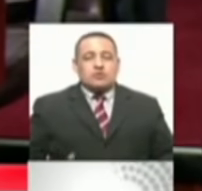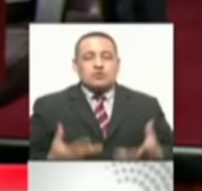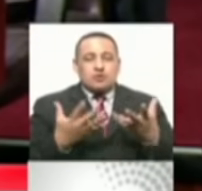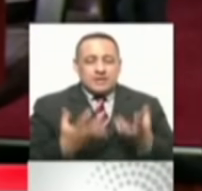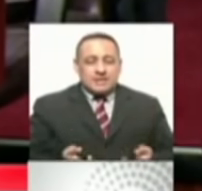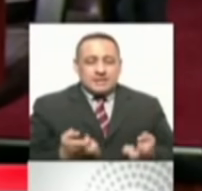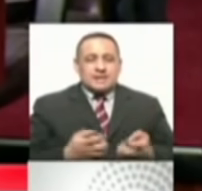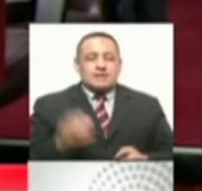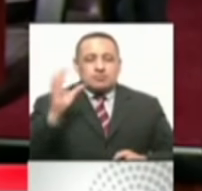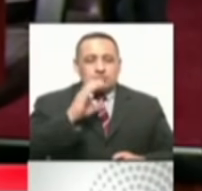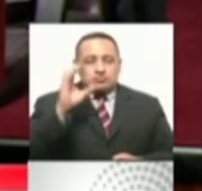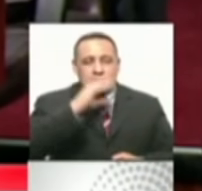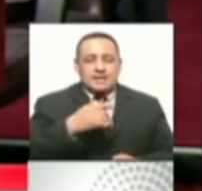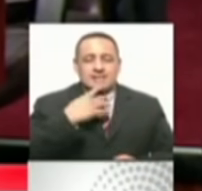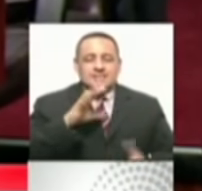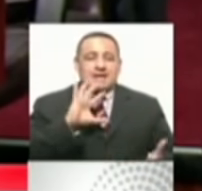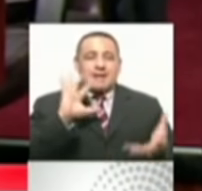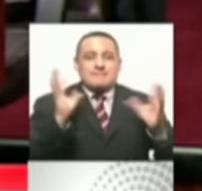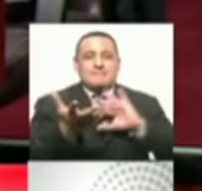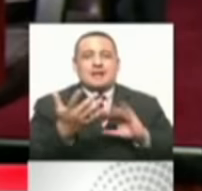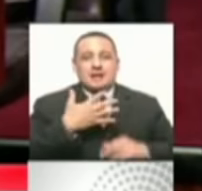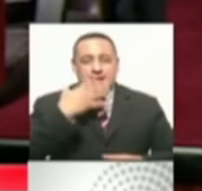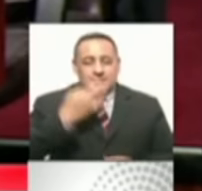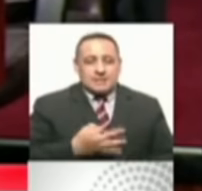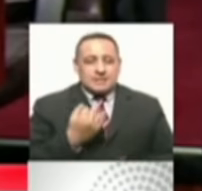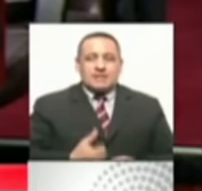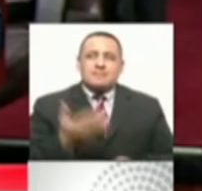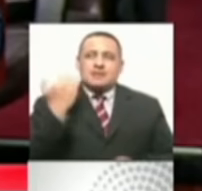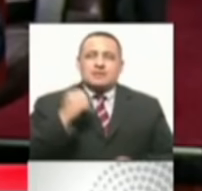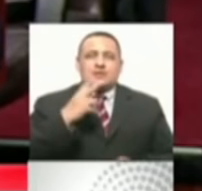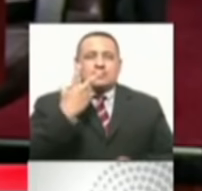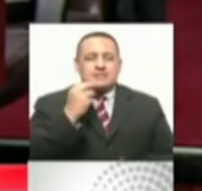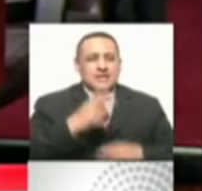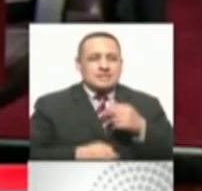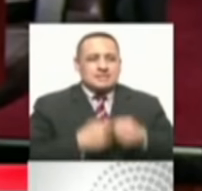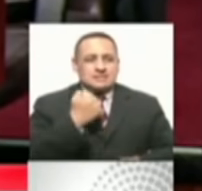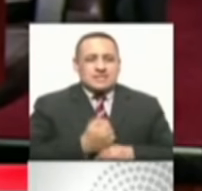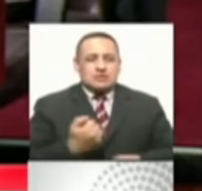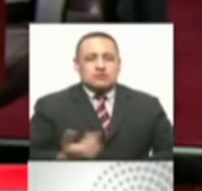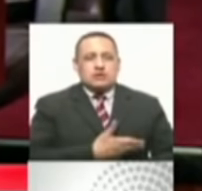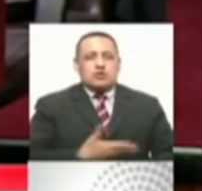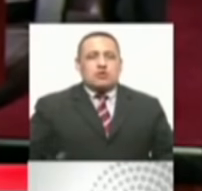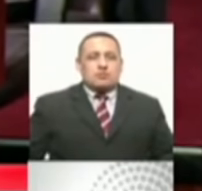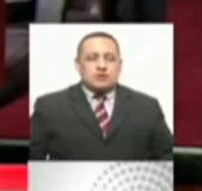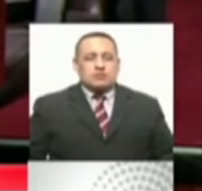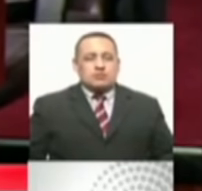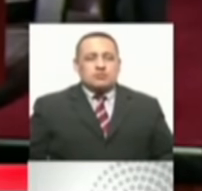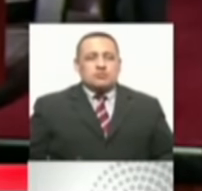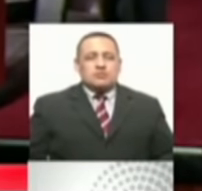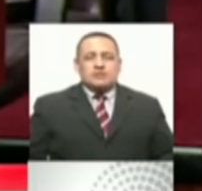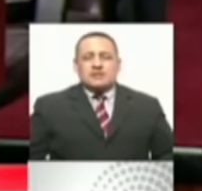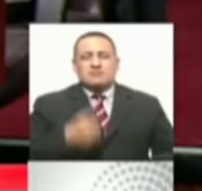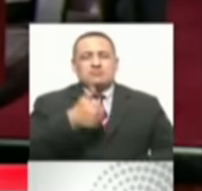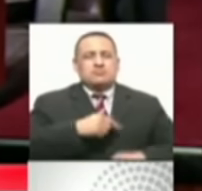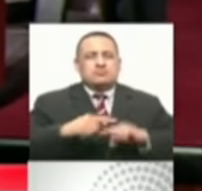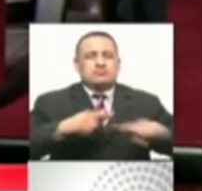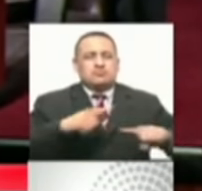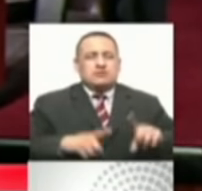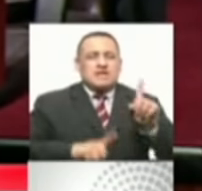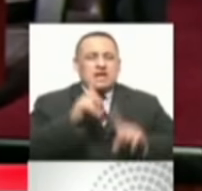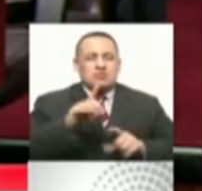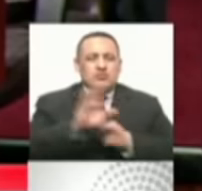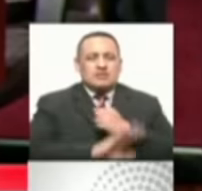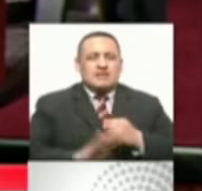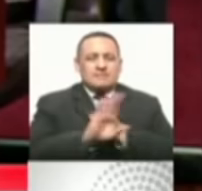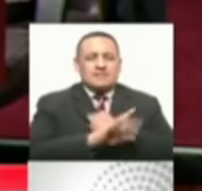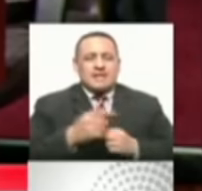Estado. Esa es mi respuesta a la pregunta que usted me hace, Jaime. Ya, cuestión de Estado es una cosa, pero cuestión de confianza es otra. El señor Bellido ha hablado de